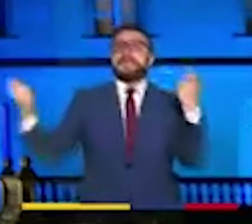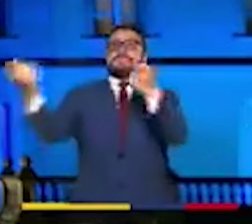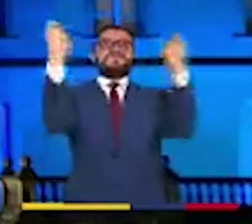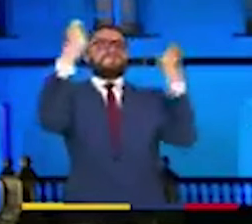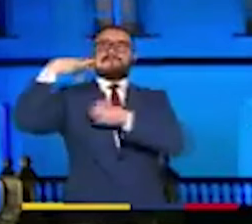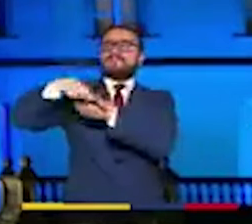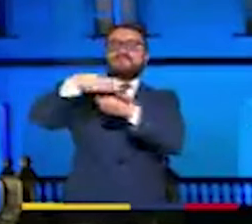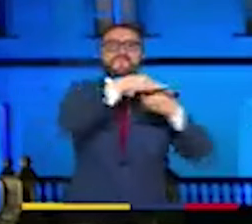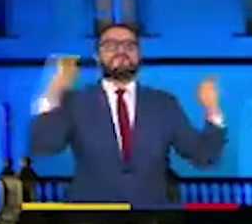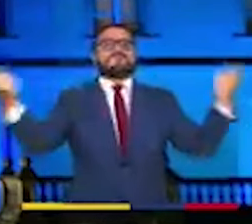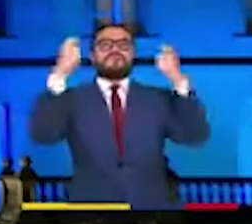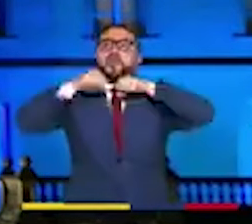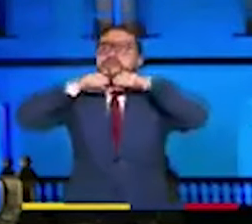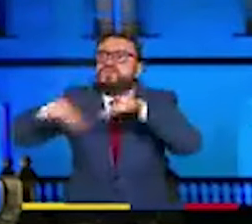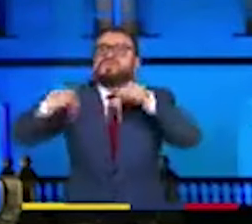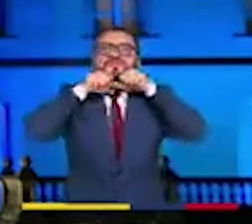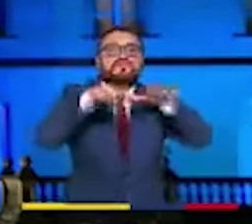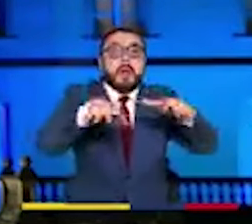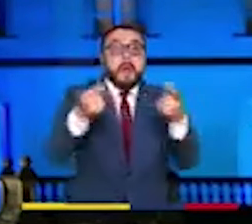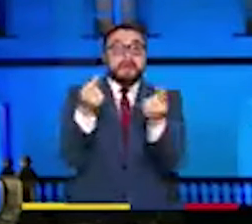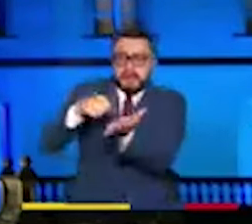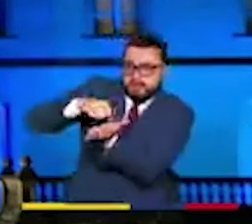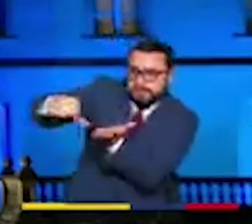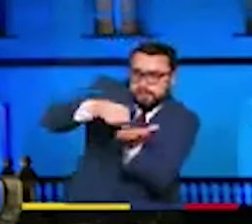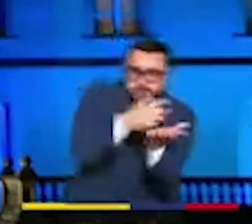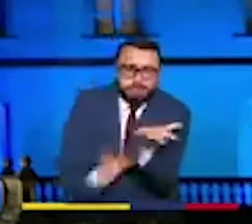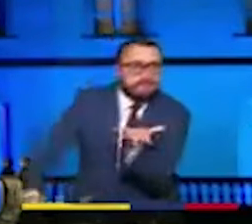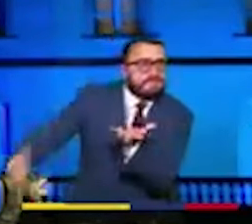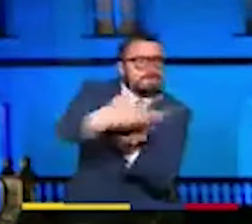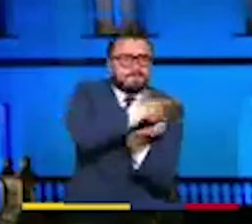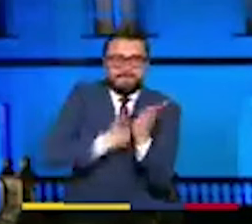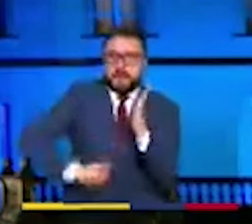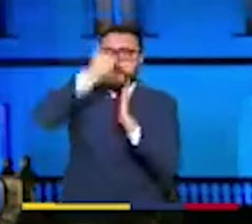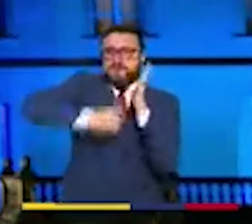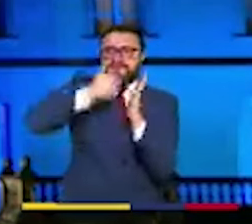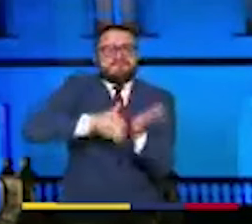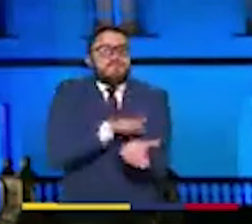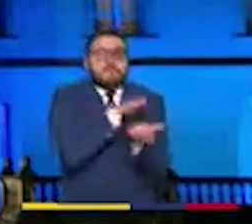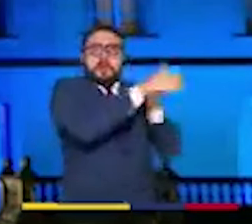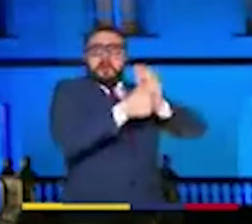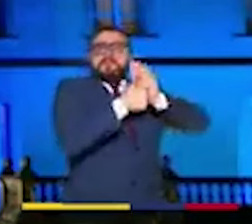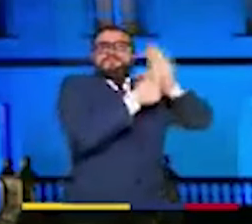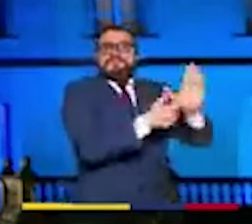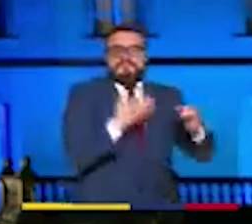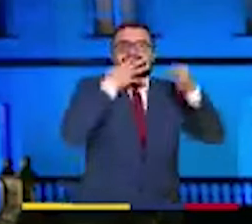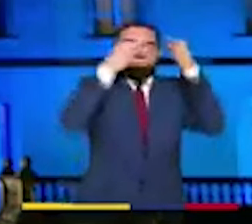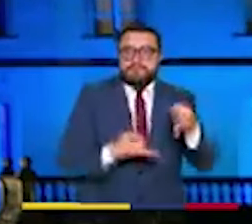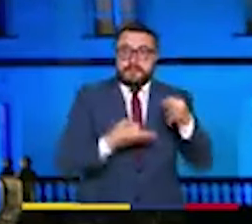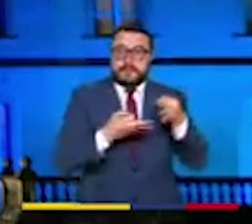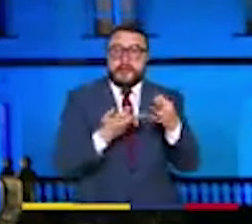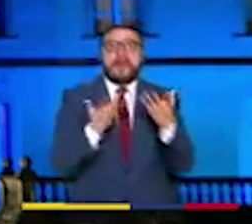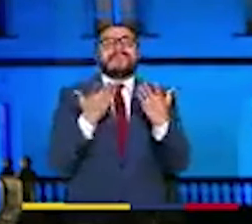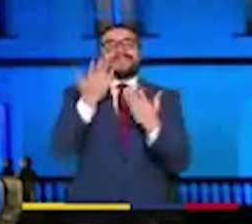fueron reportados de manera oportuna y bajo la normativa respectiva. Así lo certificó la